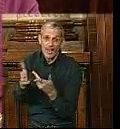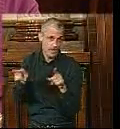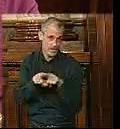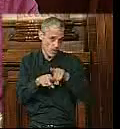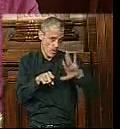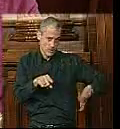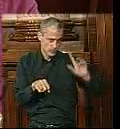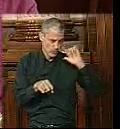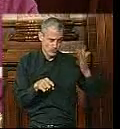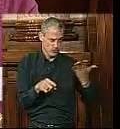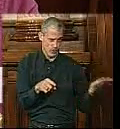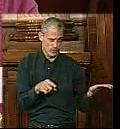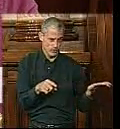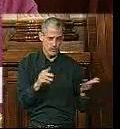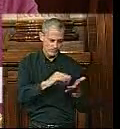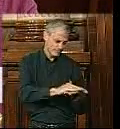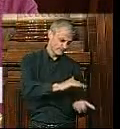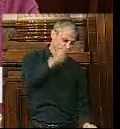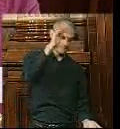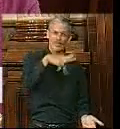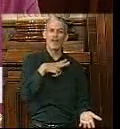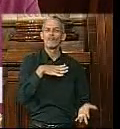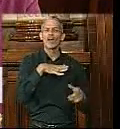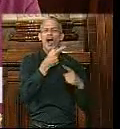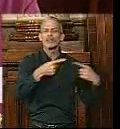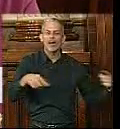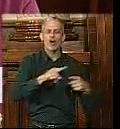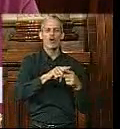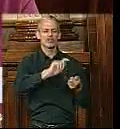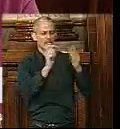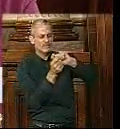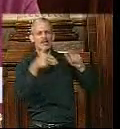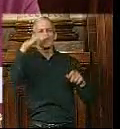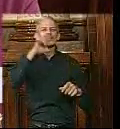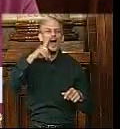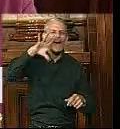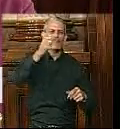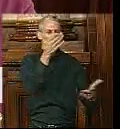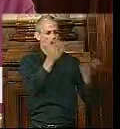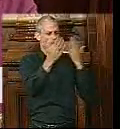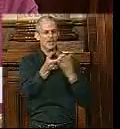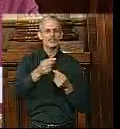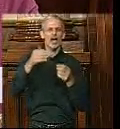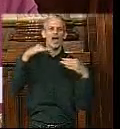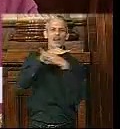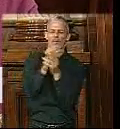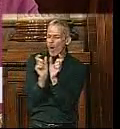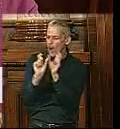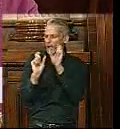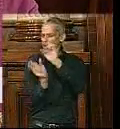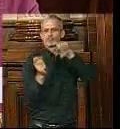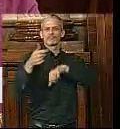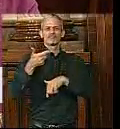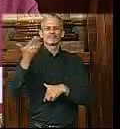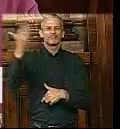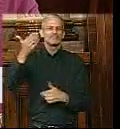chicos sordos. Los chicos sordos crecen sin esa riqueza de la metáfora, riqueza del lenguaje figurativo,